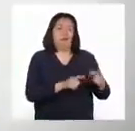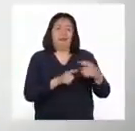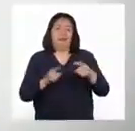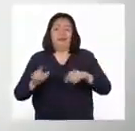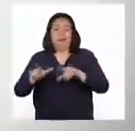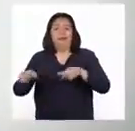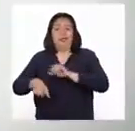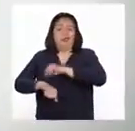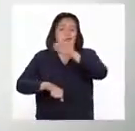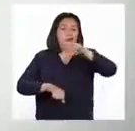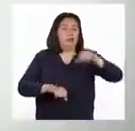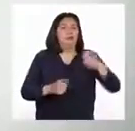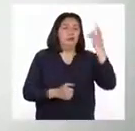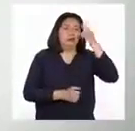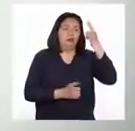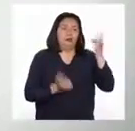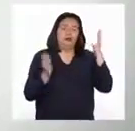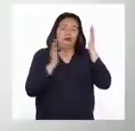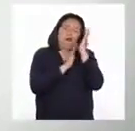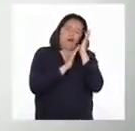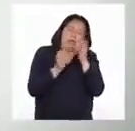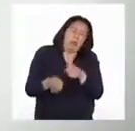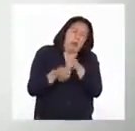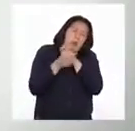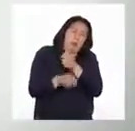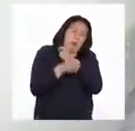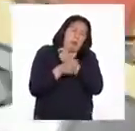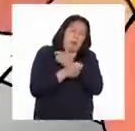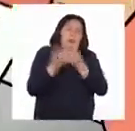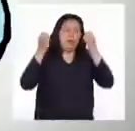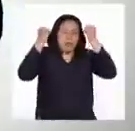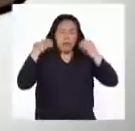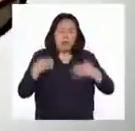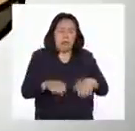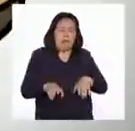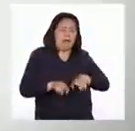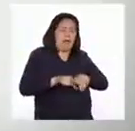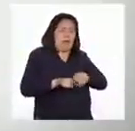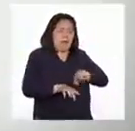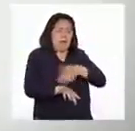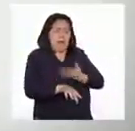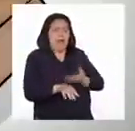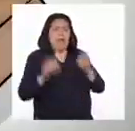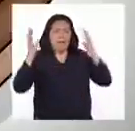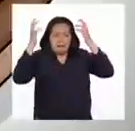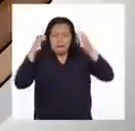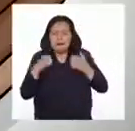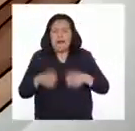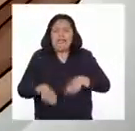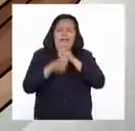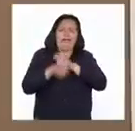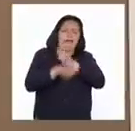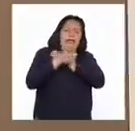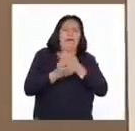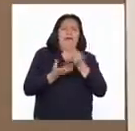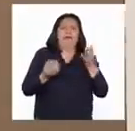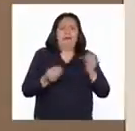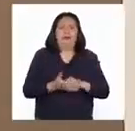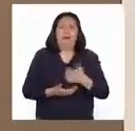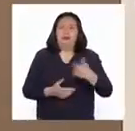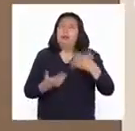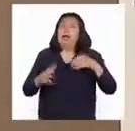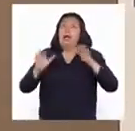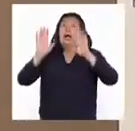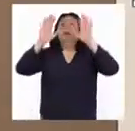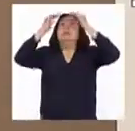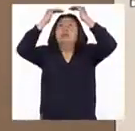los Andes. Por eso debemos dormir bien tapados, ponernos chompas, medias, ponchos y tener muchas frazadas. Hemos tapado